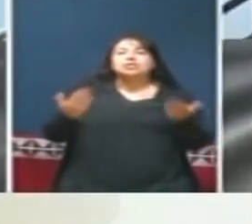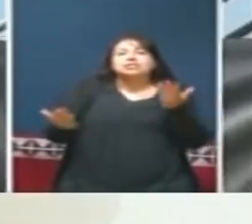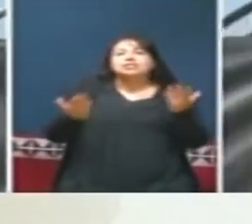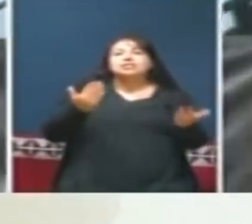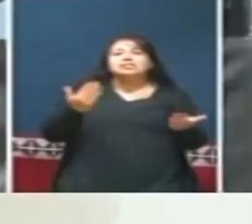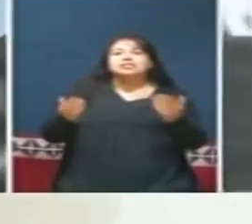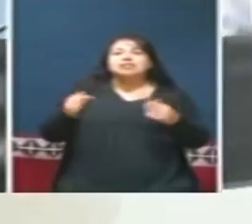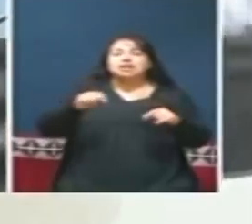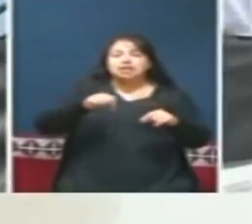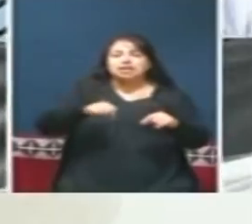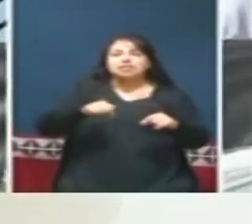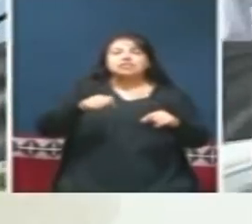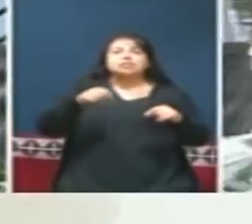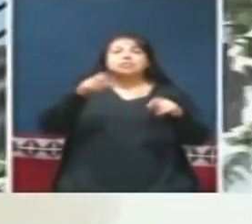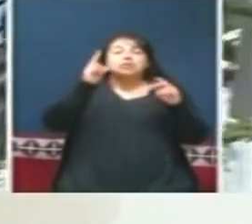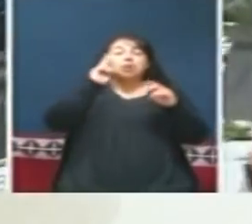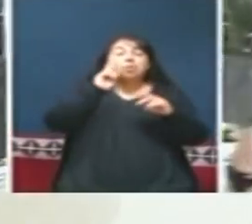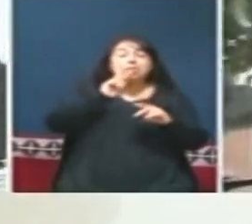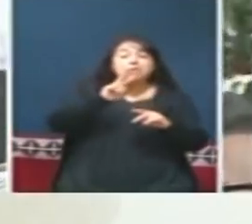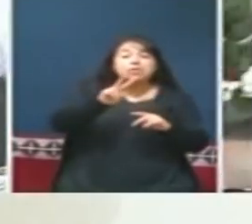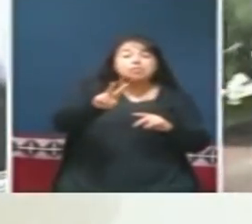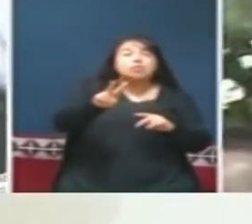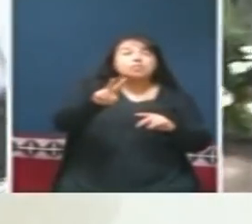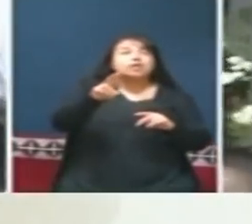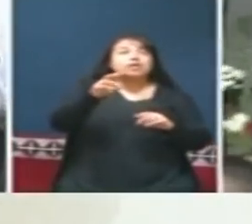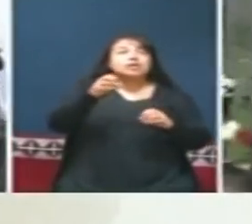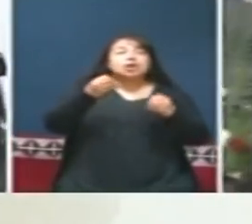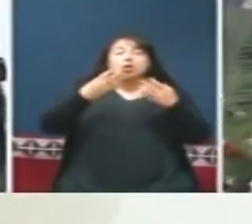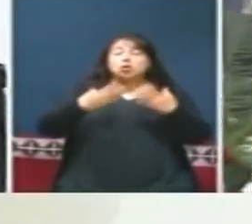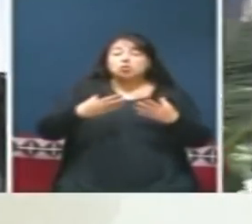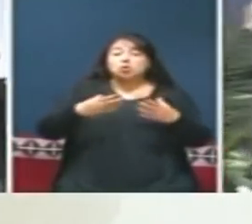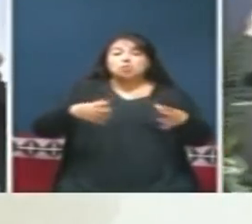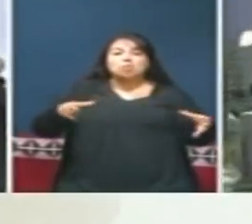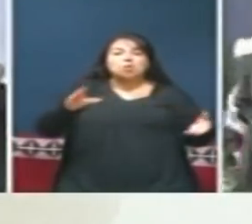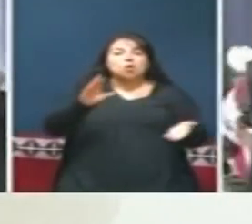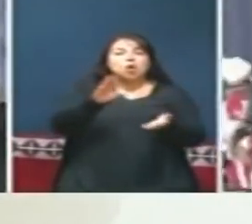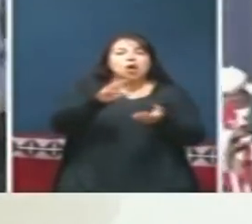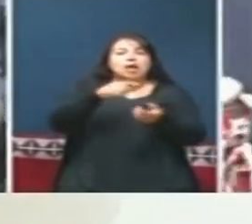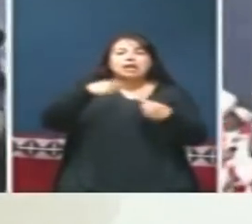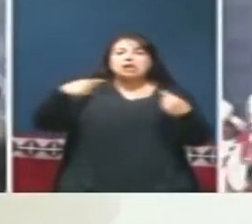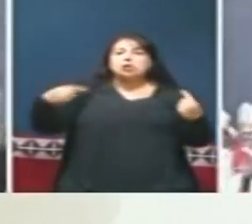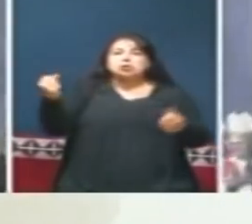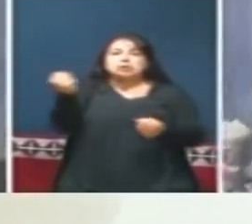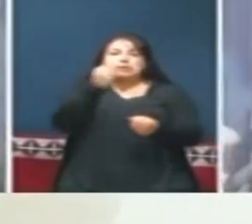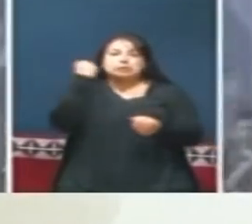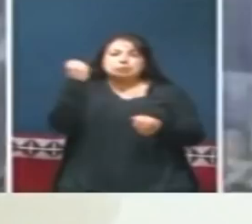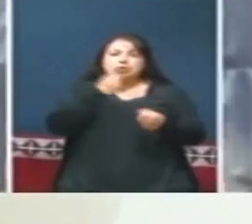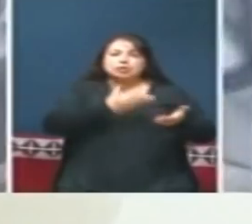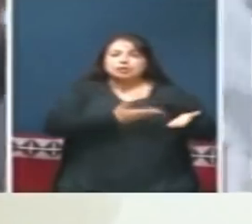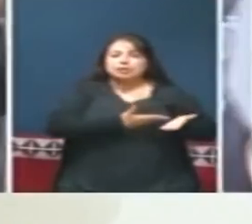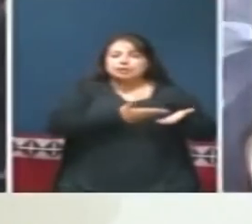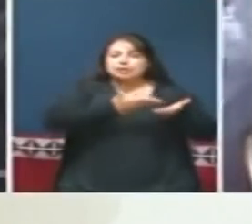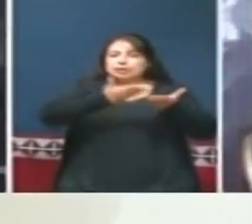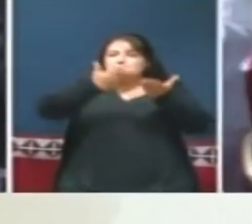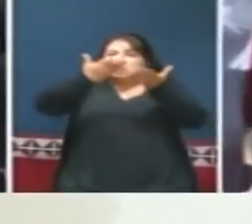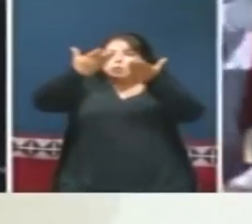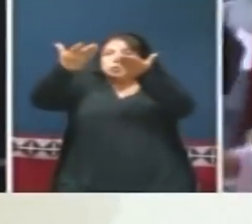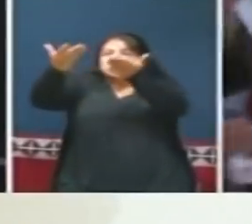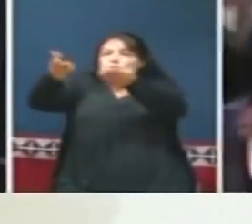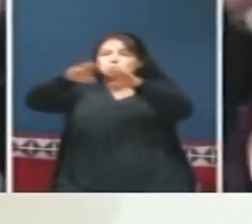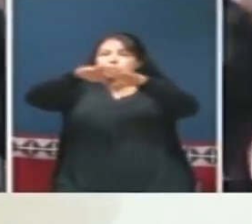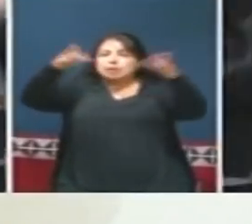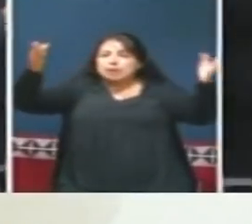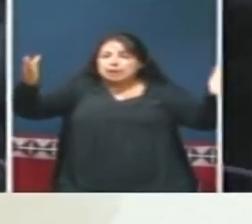En este momento podemos observar cómo la reliquia de los nuevos beatos suben al altar. Un relicario